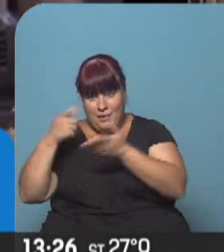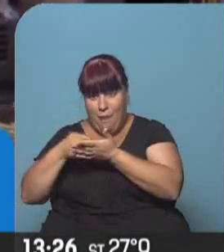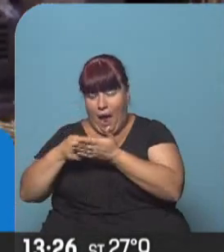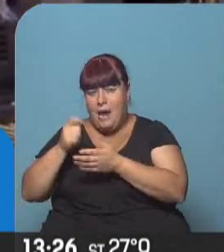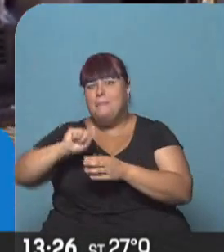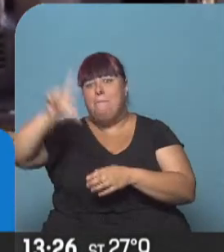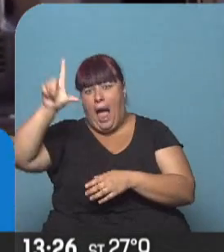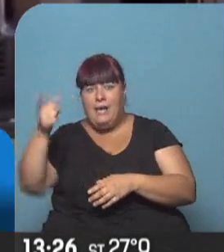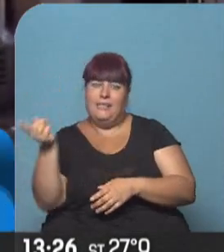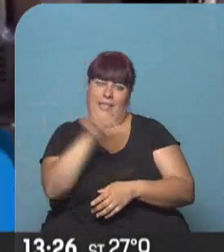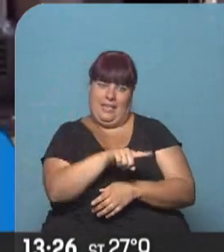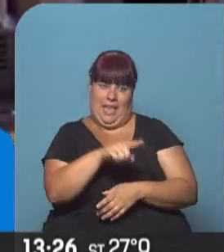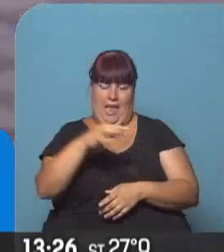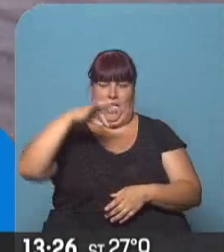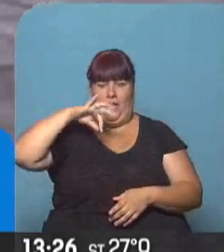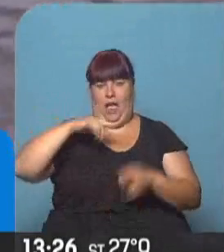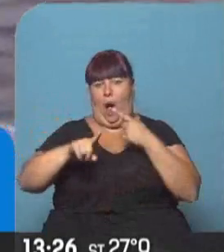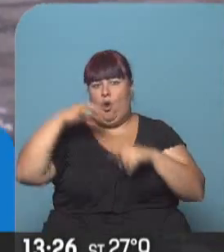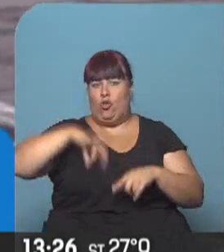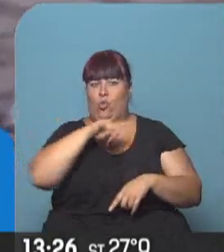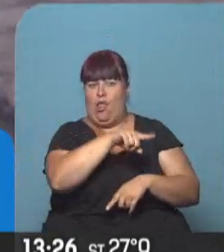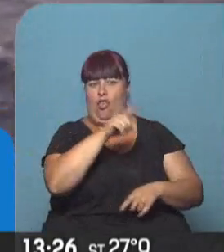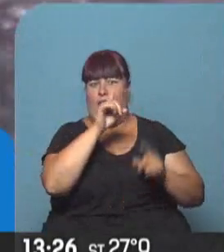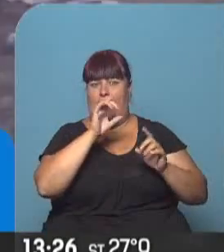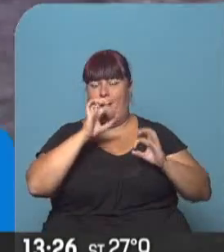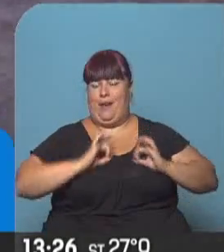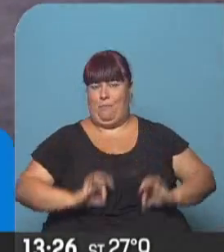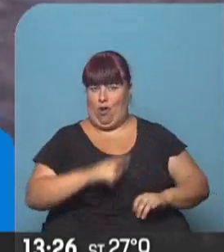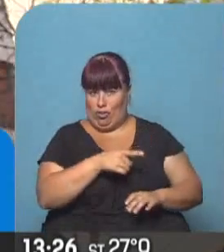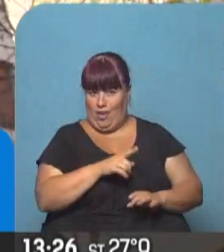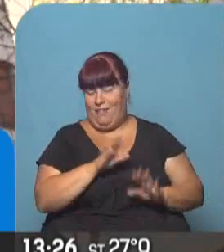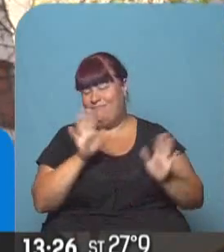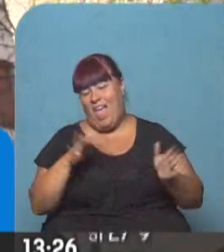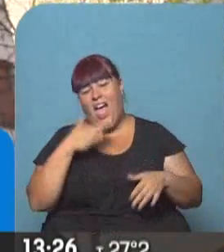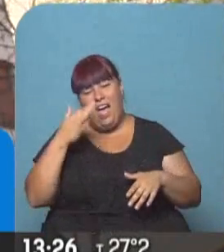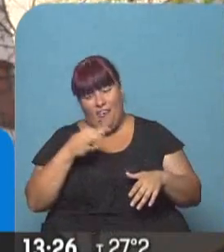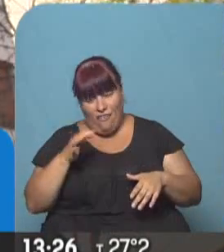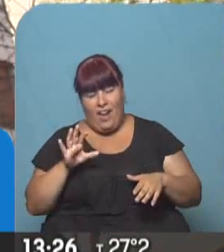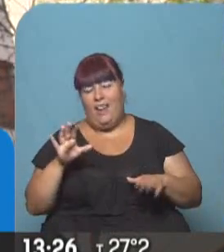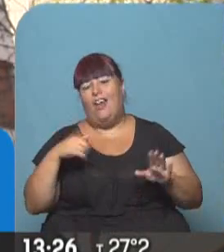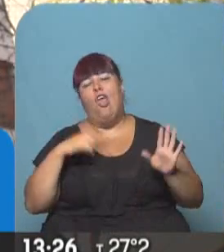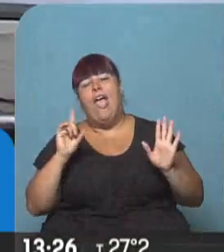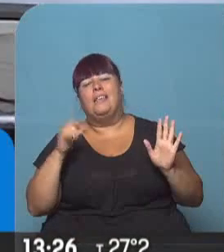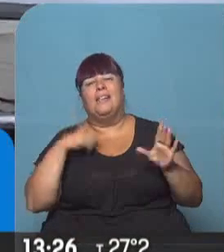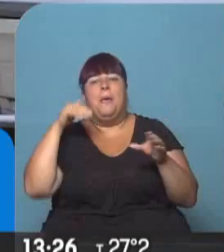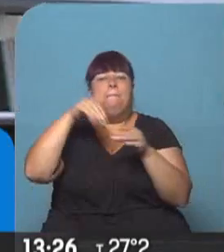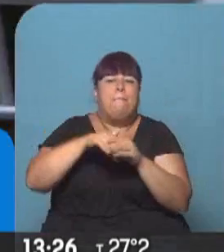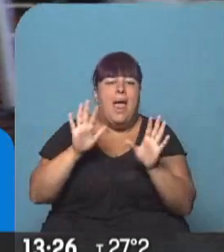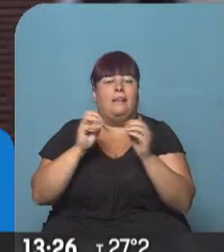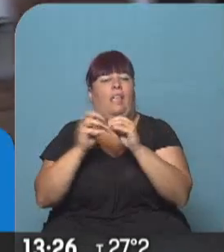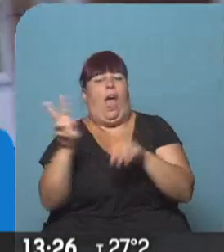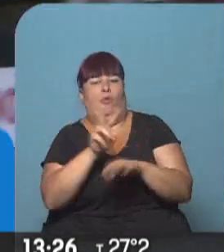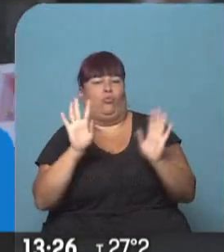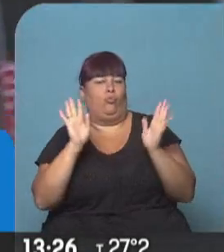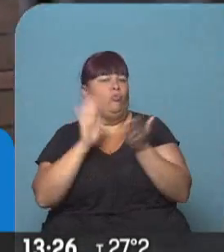mucho más que lo que aumenta la paritaria de los encargados. Así que la realidad es que yo no quiero entrar mucho en la